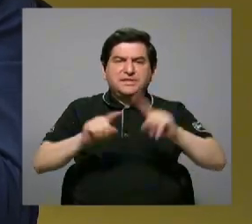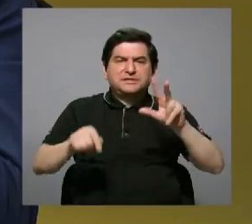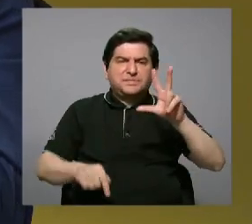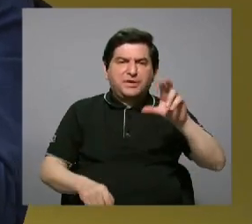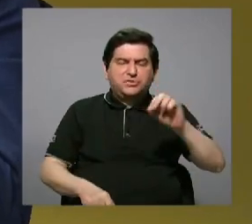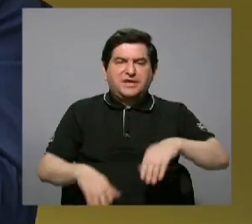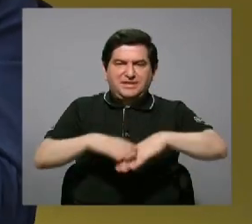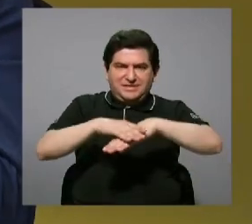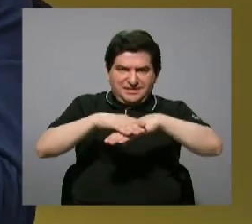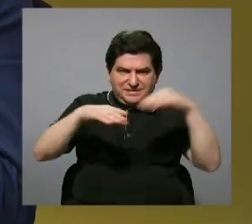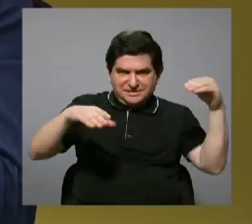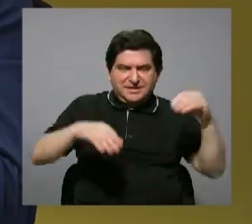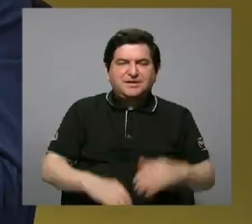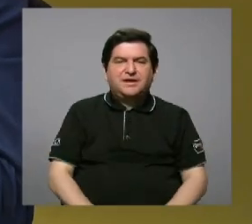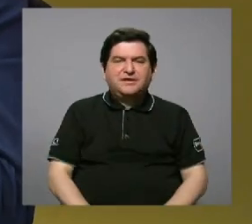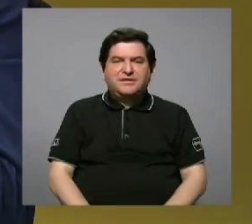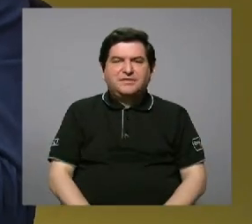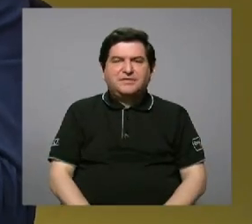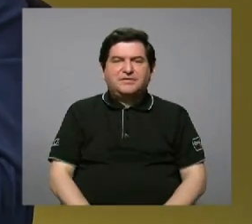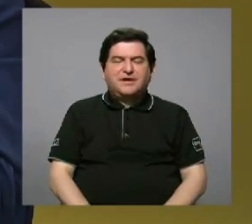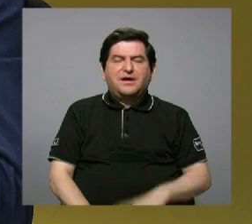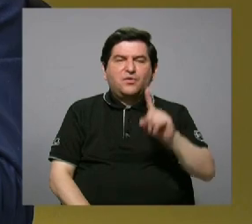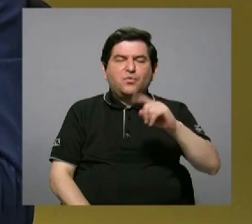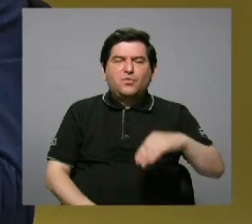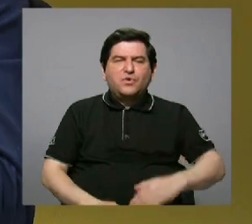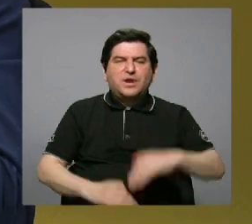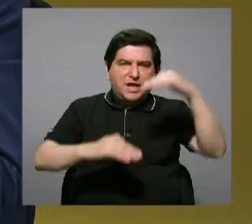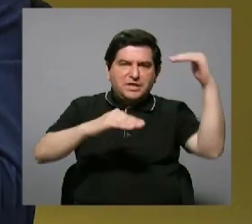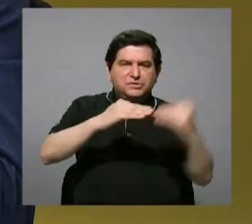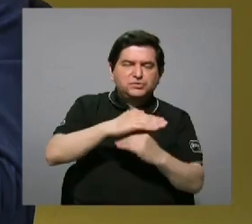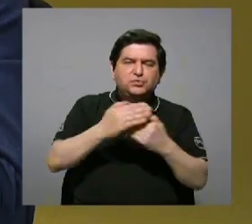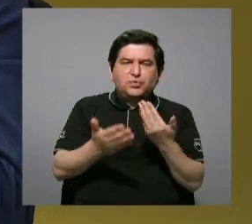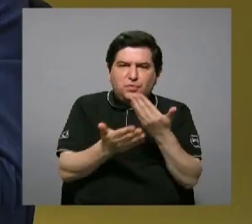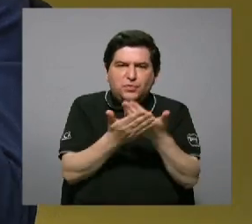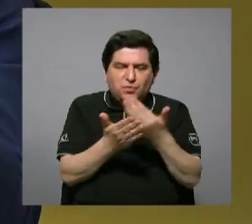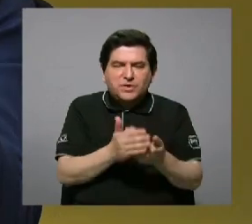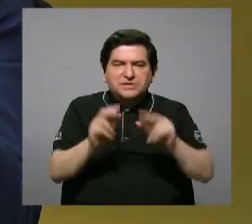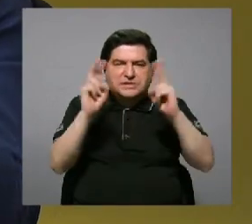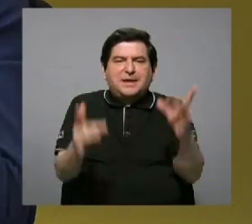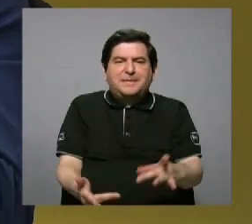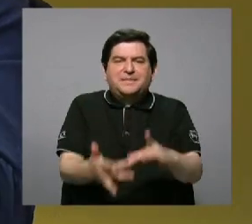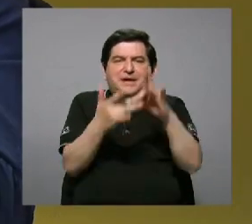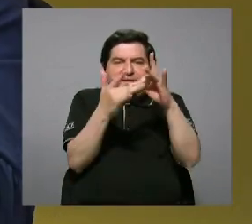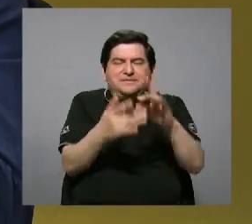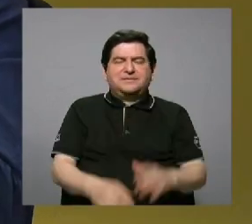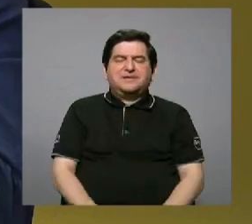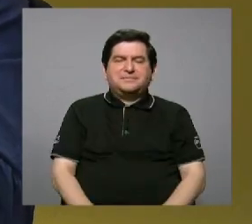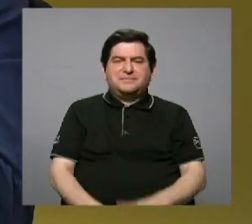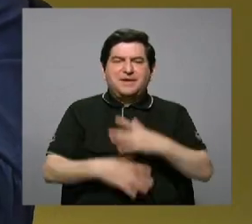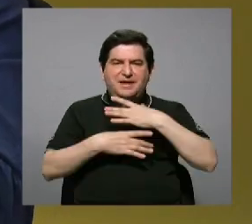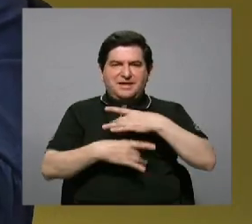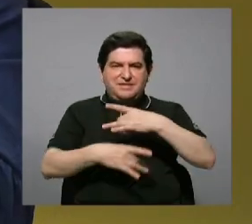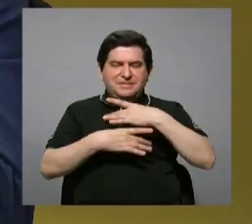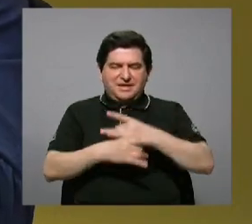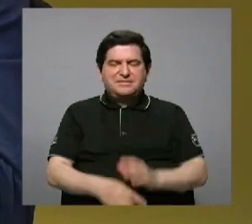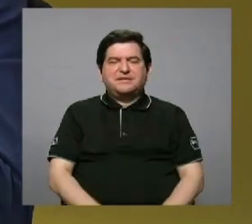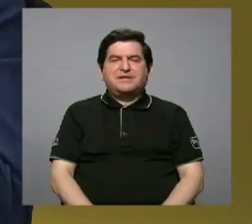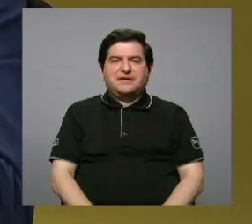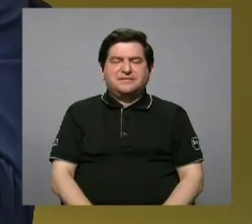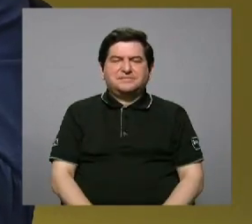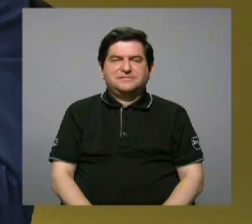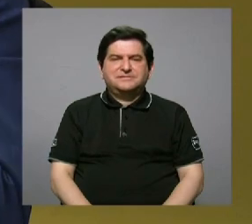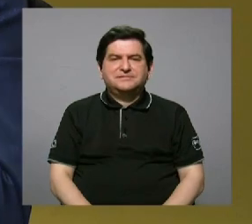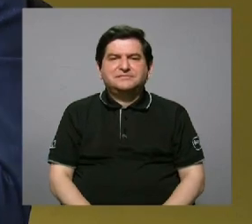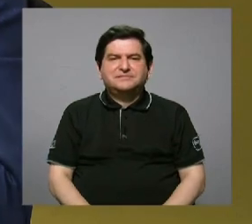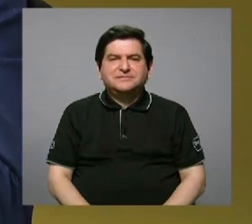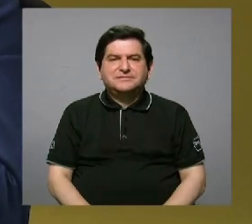para una submuestra para medir un tema muy particular que era de interés de CAF. Y estamos hablando